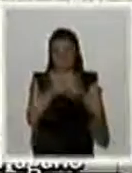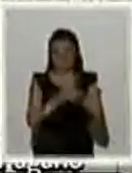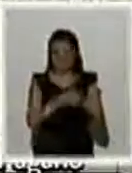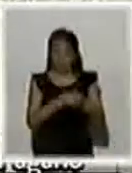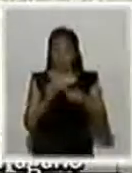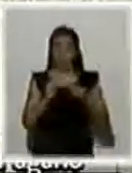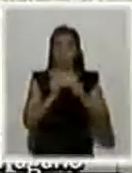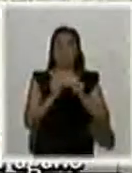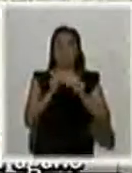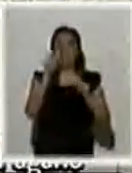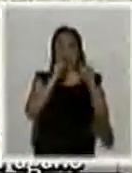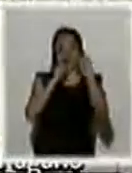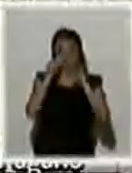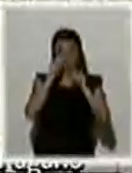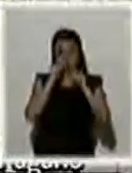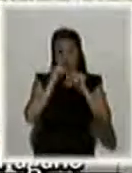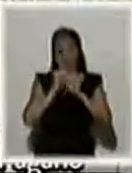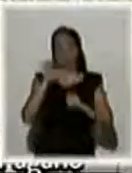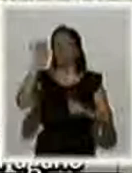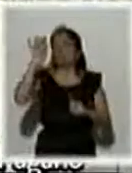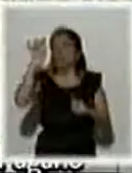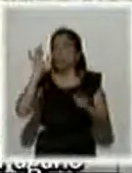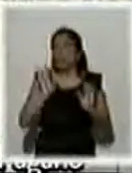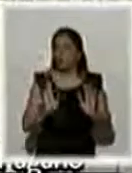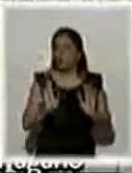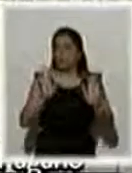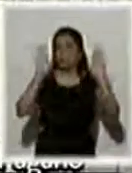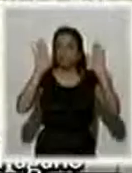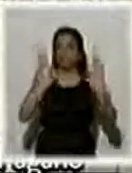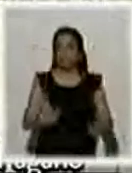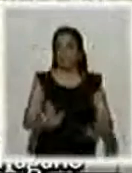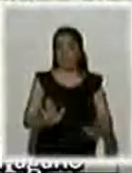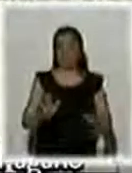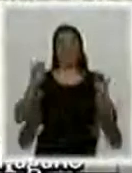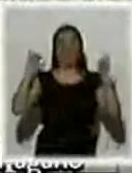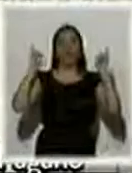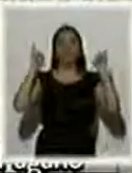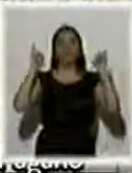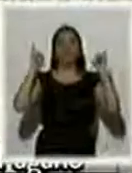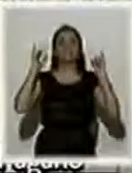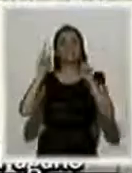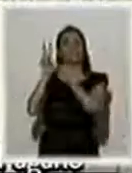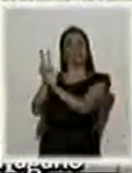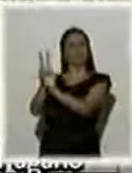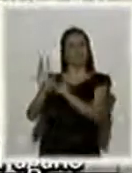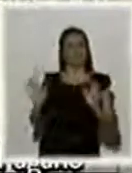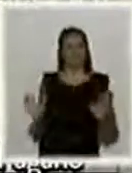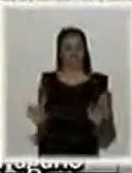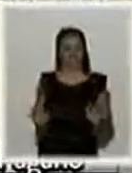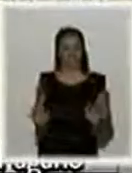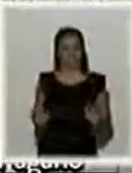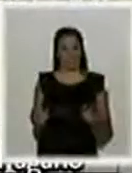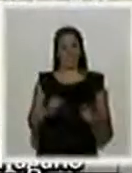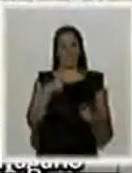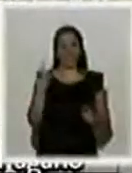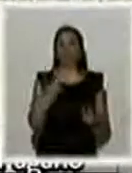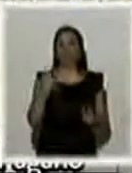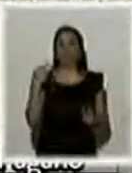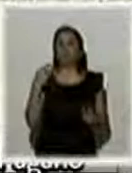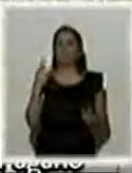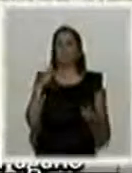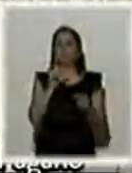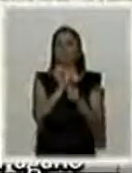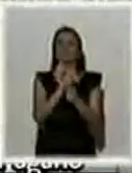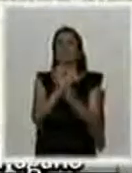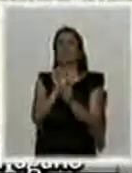alcohol, solo se para si nuestros jóvenes están blindados. Tenemos que tener radares que